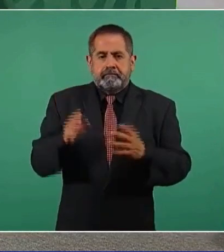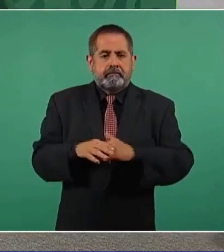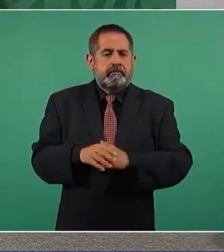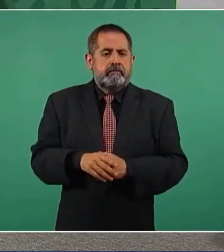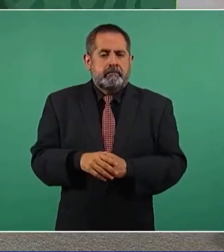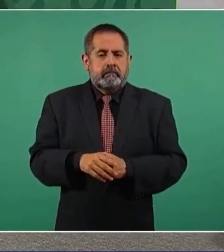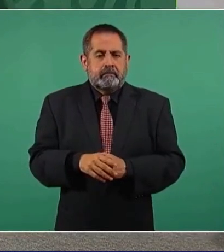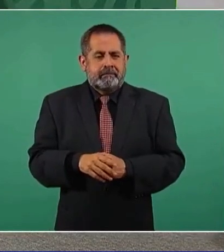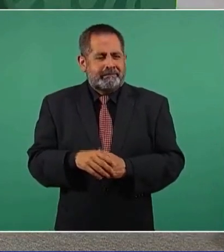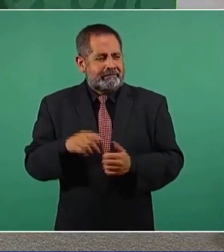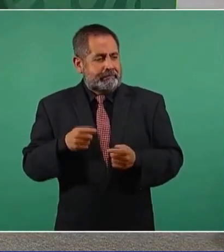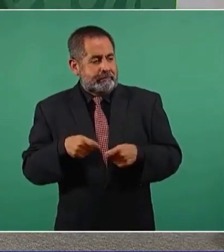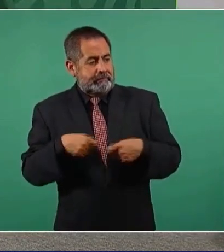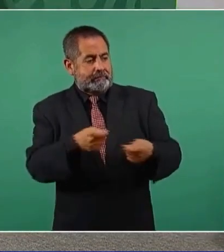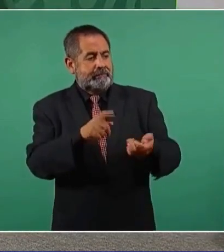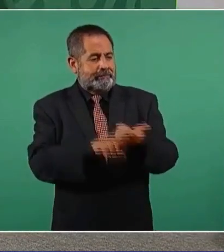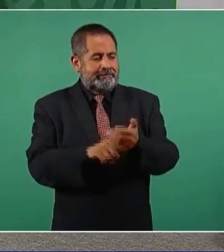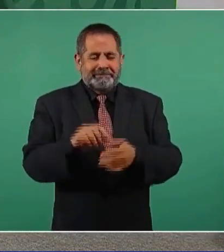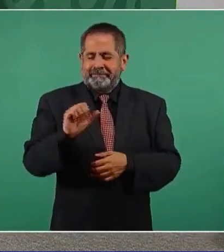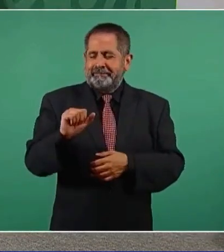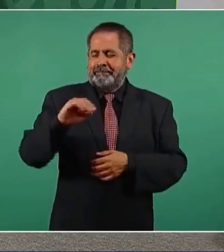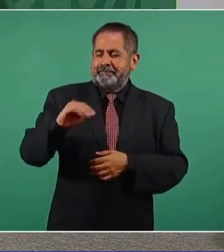que se ampara